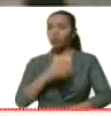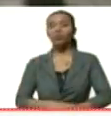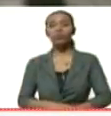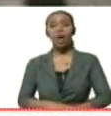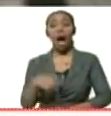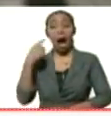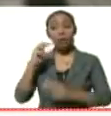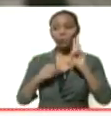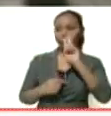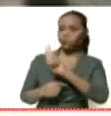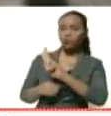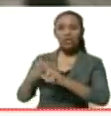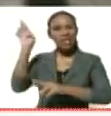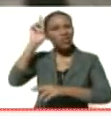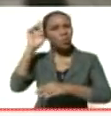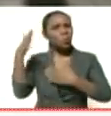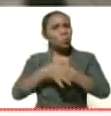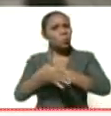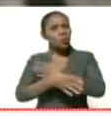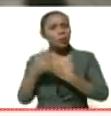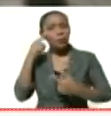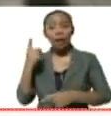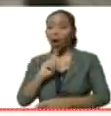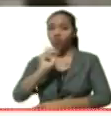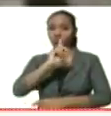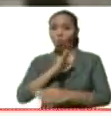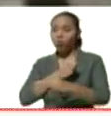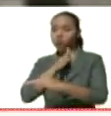que ver qué razón tuvo para no ir,